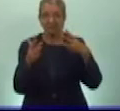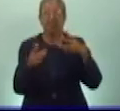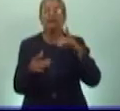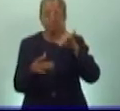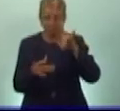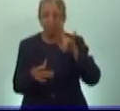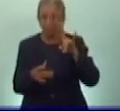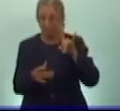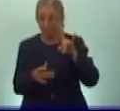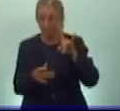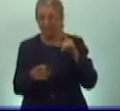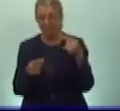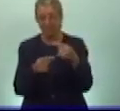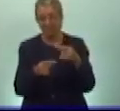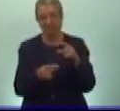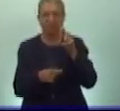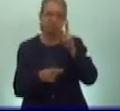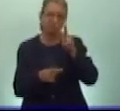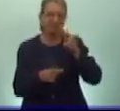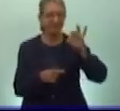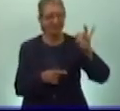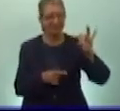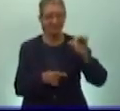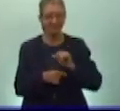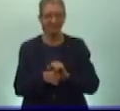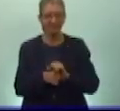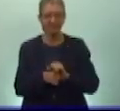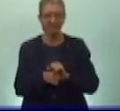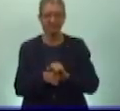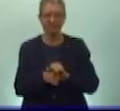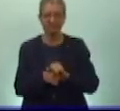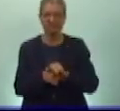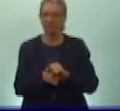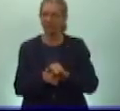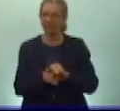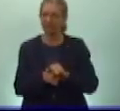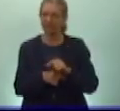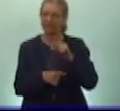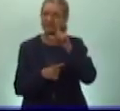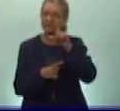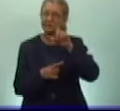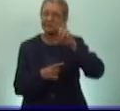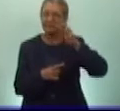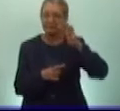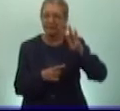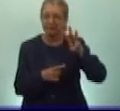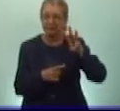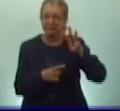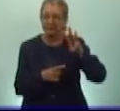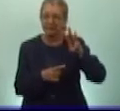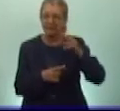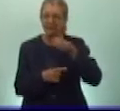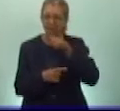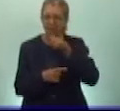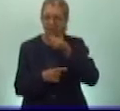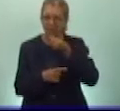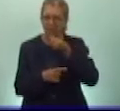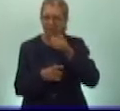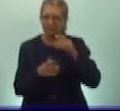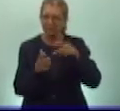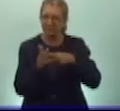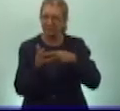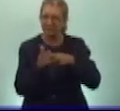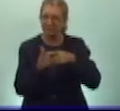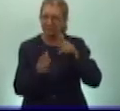Excelente, porque 3 por 9 es igual a 27. ¿Y 13 será divisible por 3?